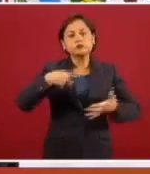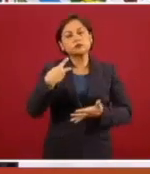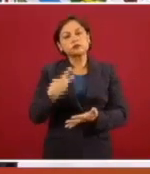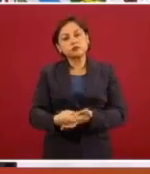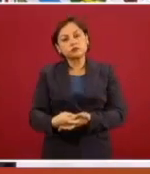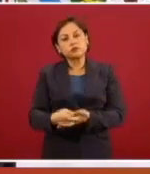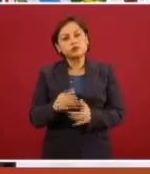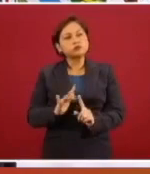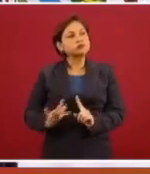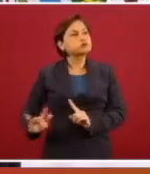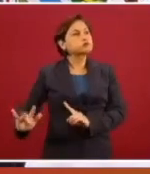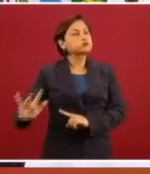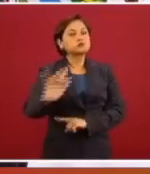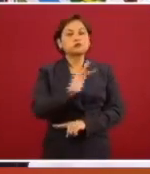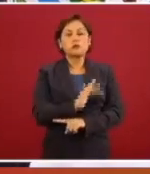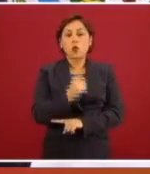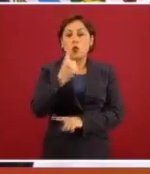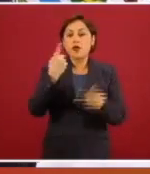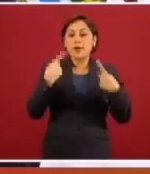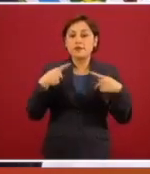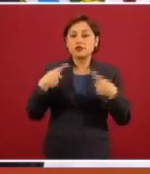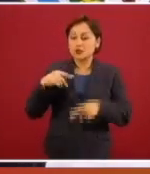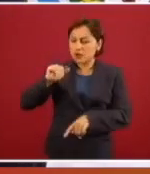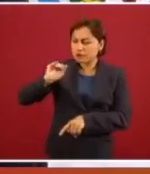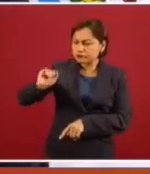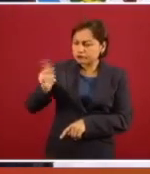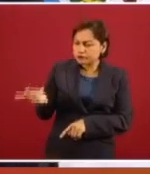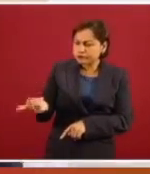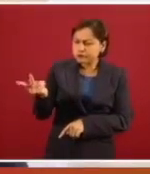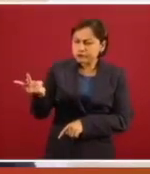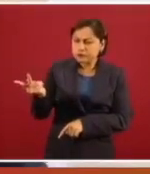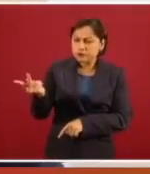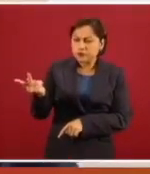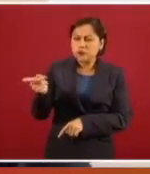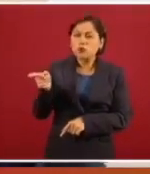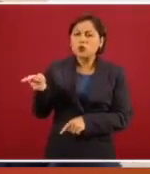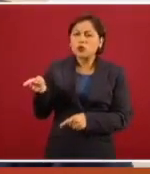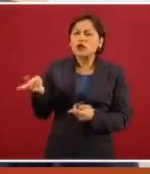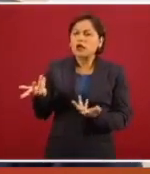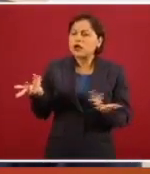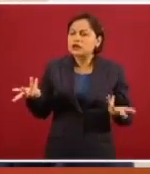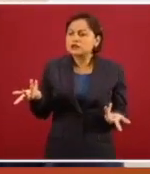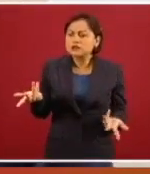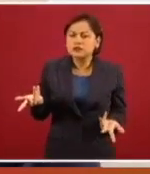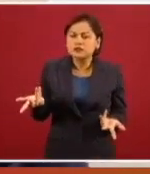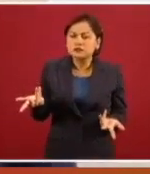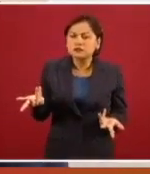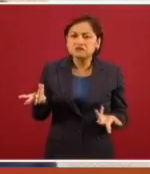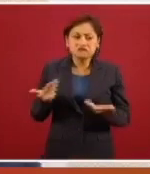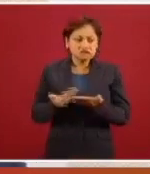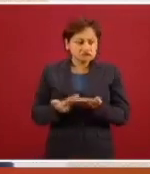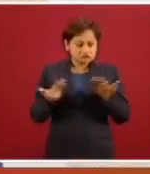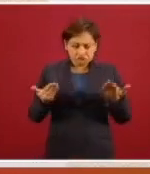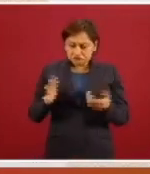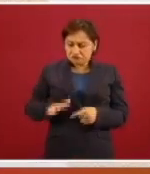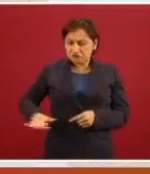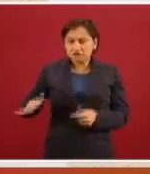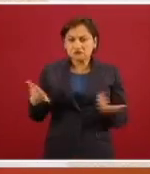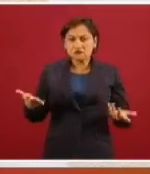preguntó: ¿y ahora qué va usted a hacer, general? Y el